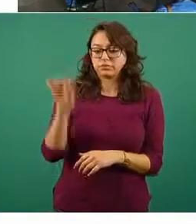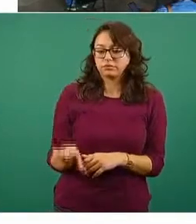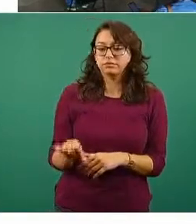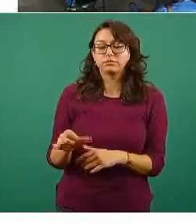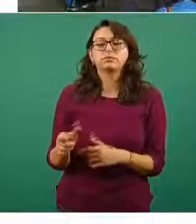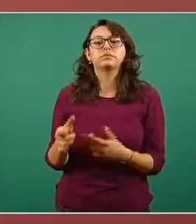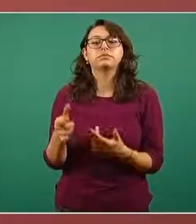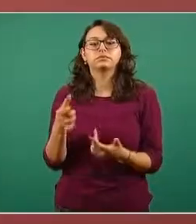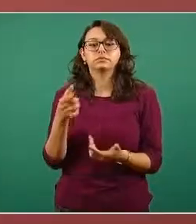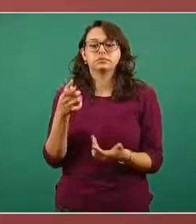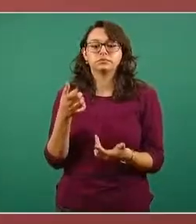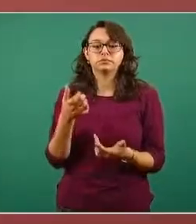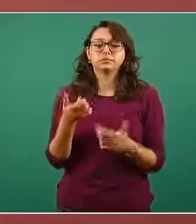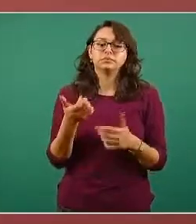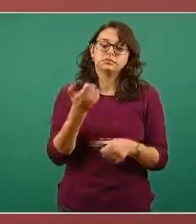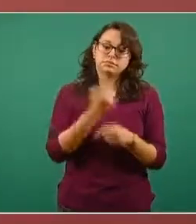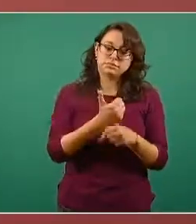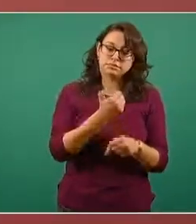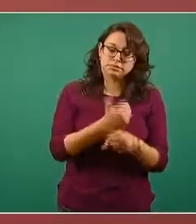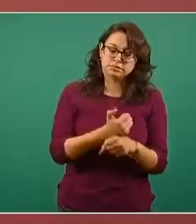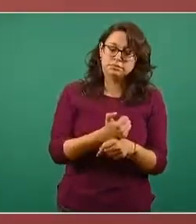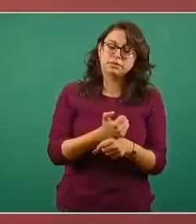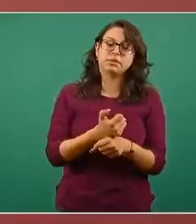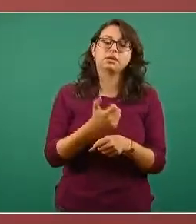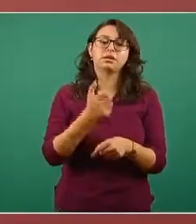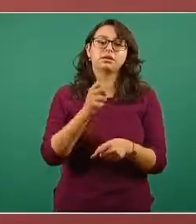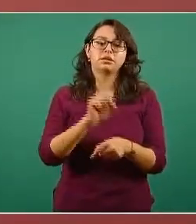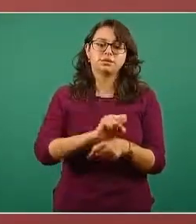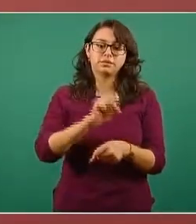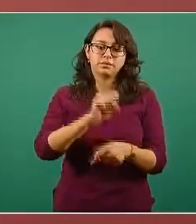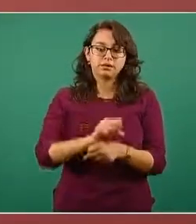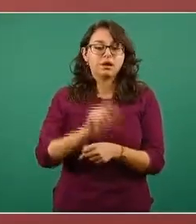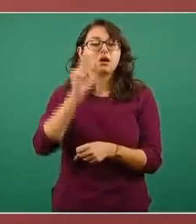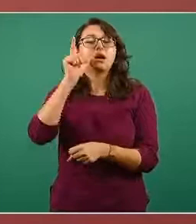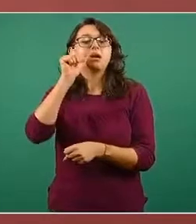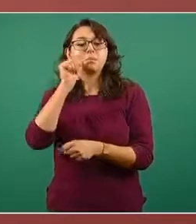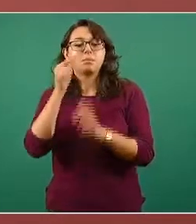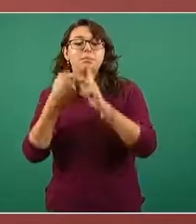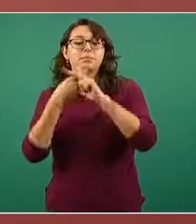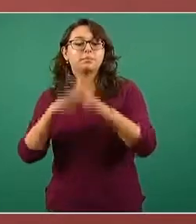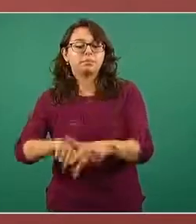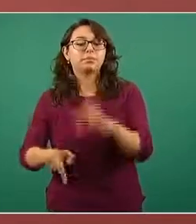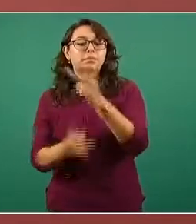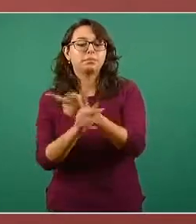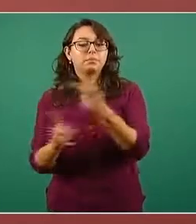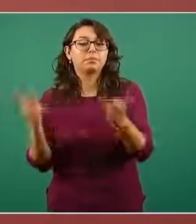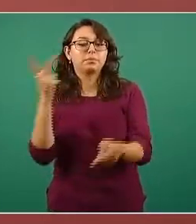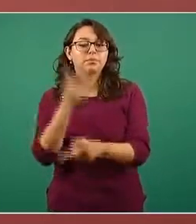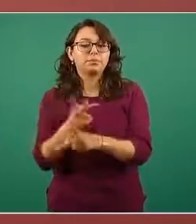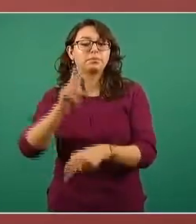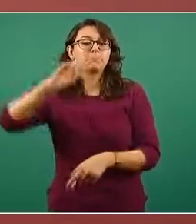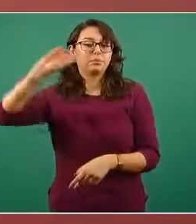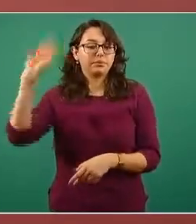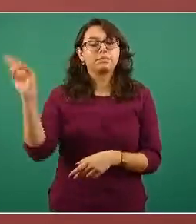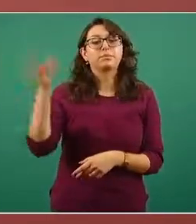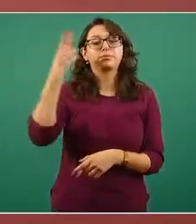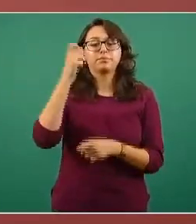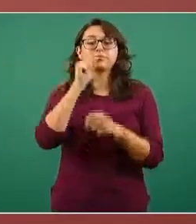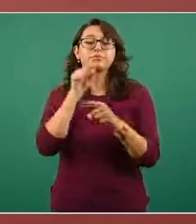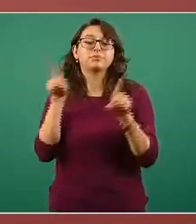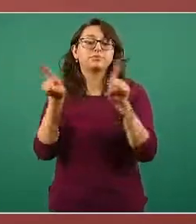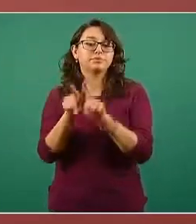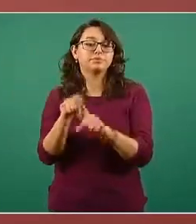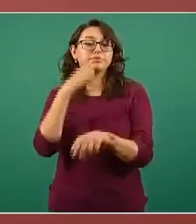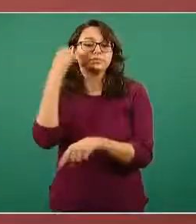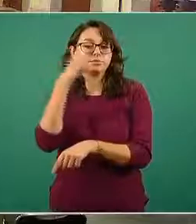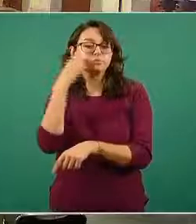a personal del nivel básico, mañana se vacunará del nivel medio y medio superior, así como las entidades privadas de